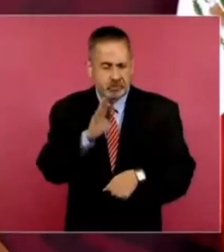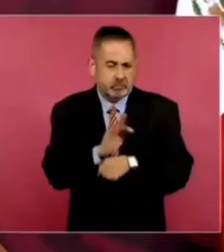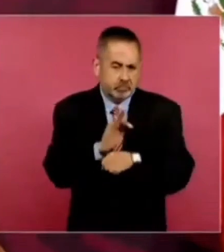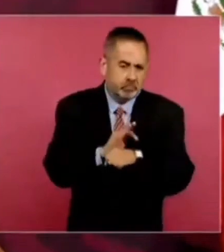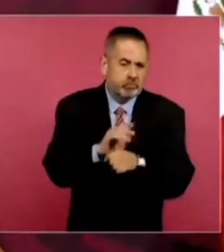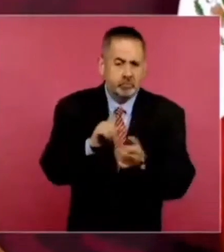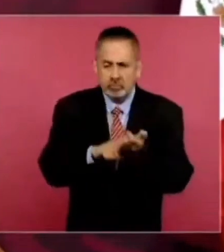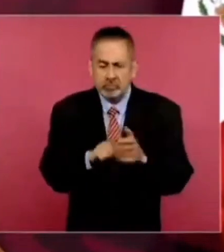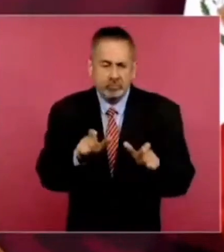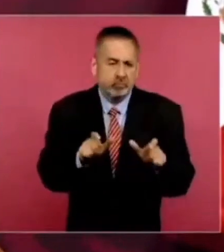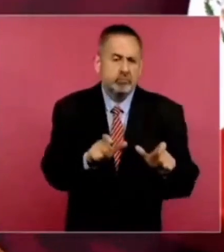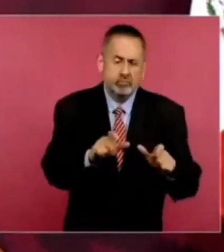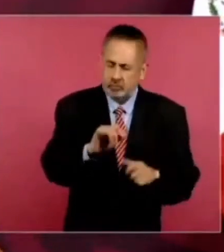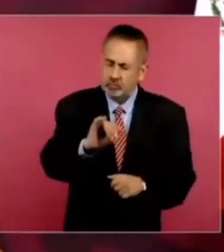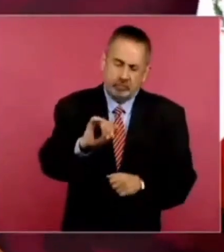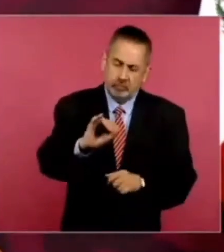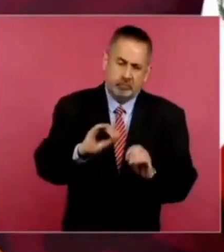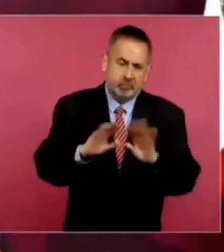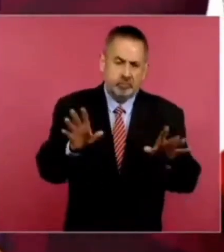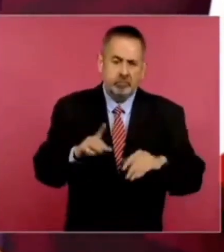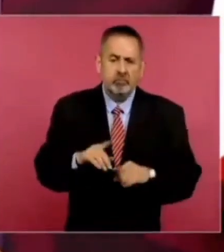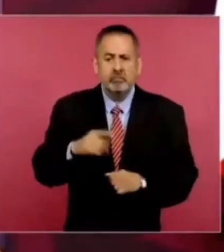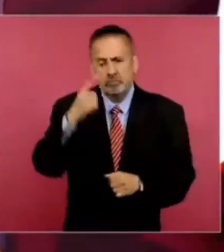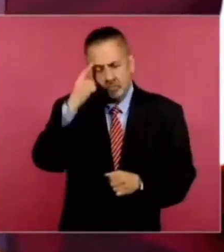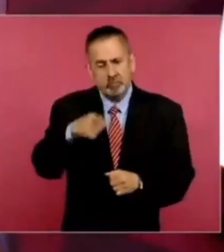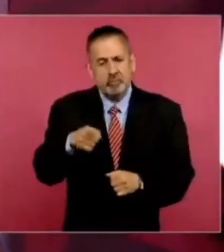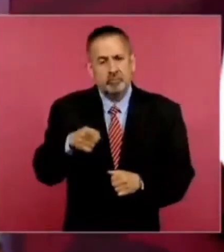protegerlos y evitar